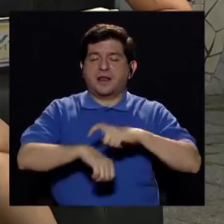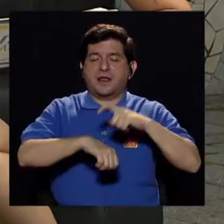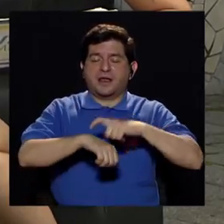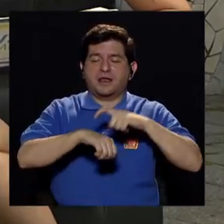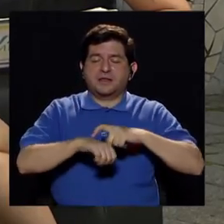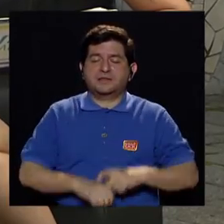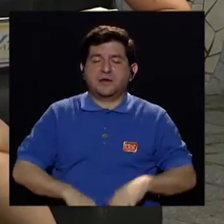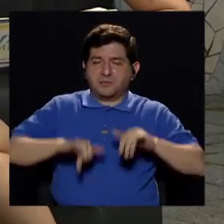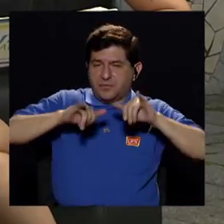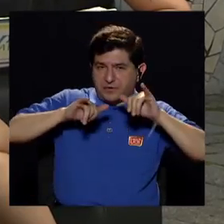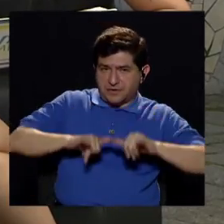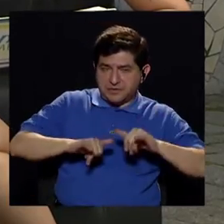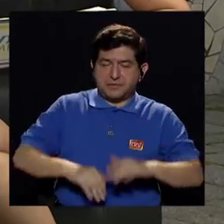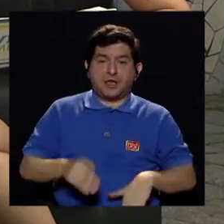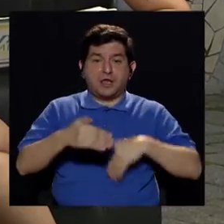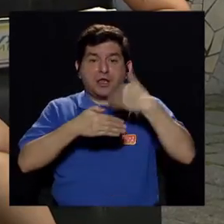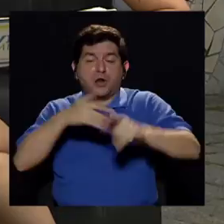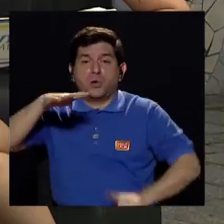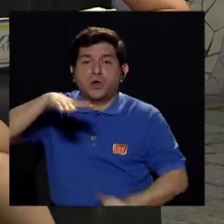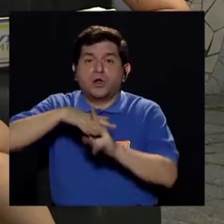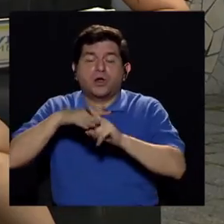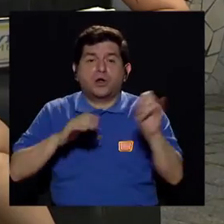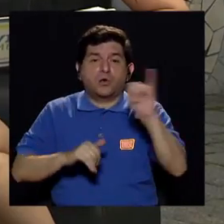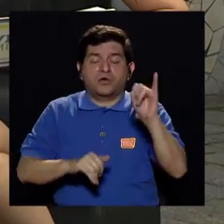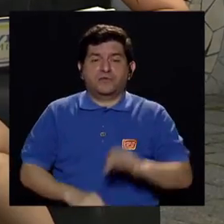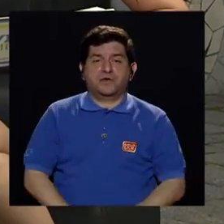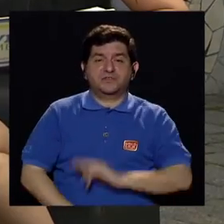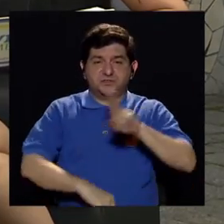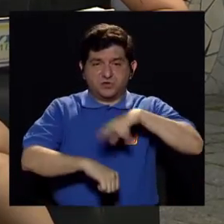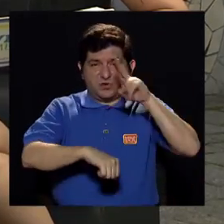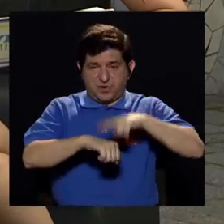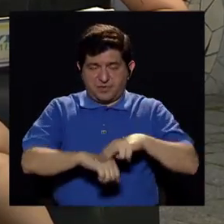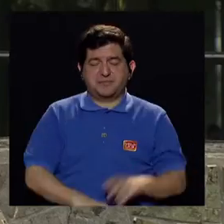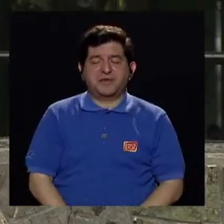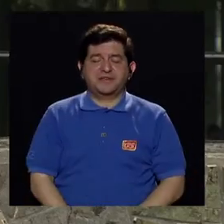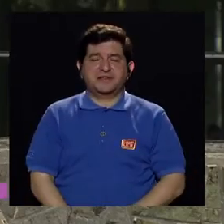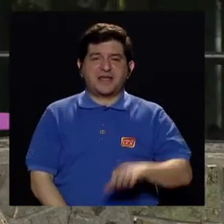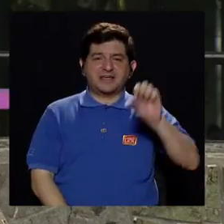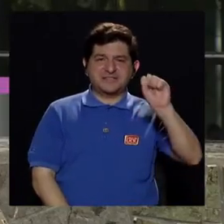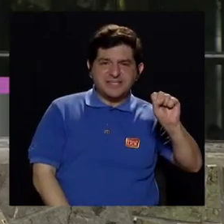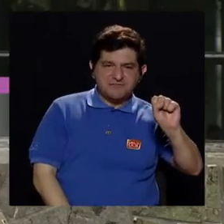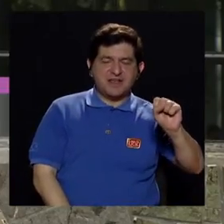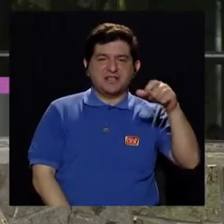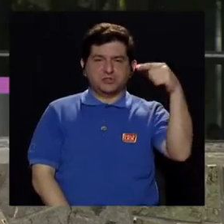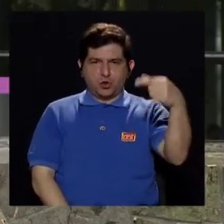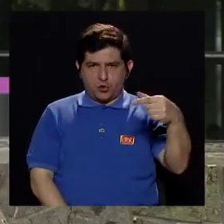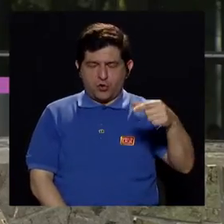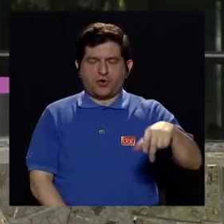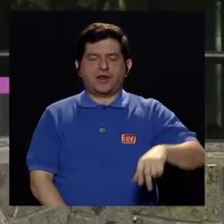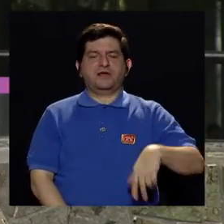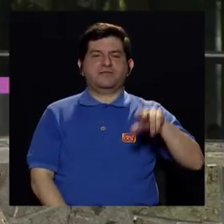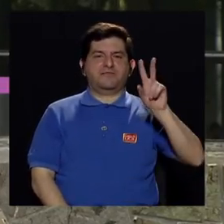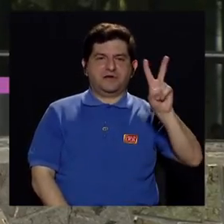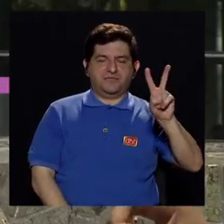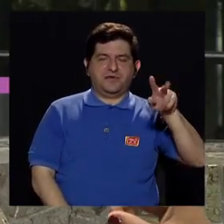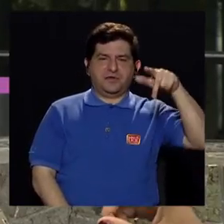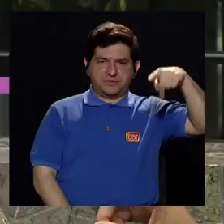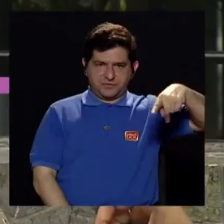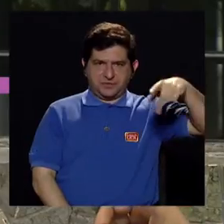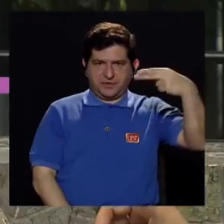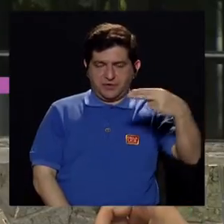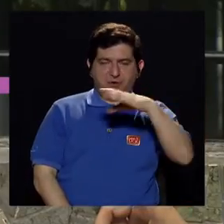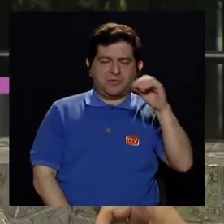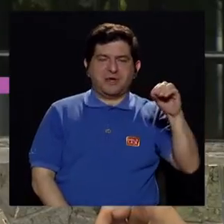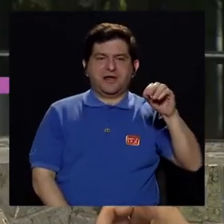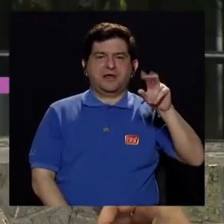que tengo alguna infección. Y de las más comunes, como te decía, sífilis, gonorrea, virus de papiloma humano y lo que es el VIH. No se presentan